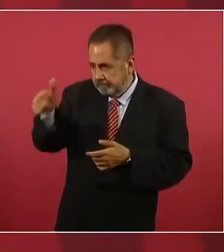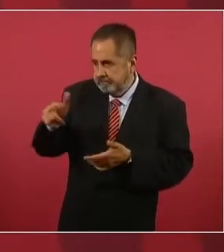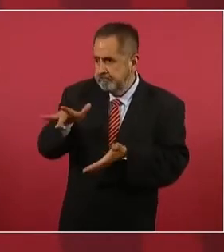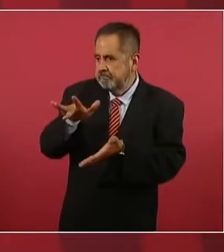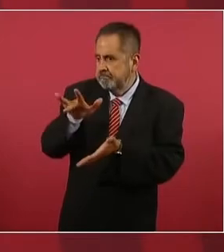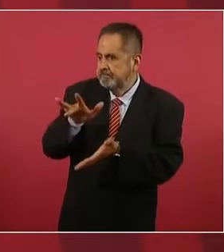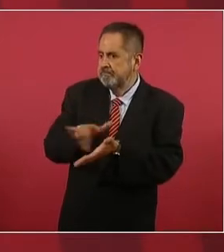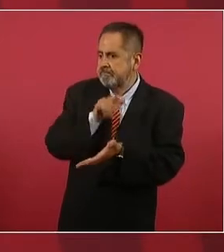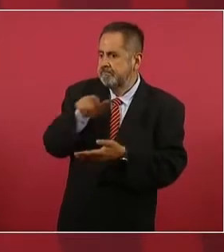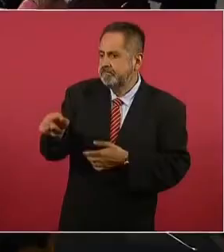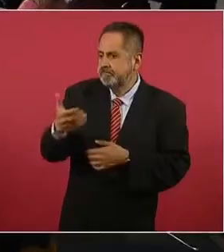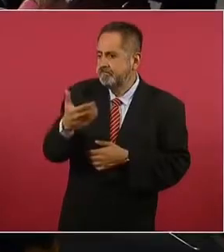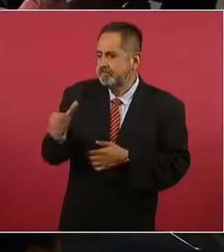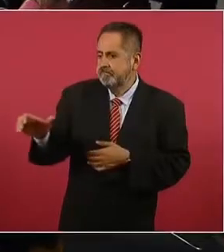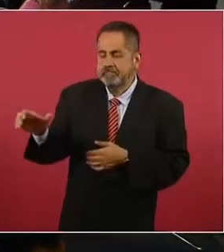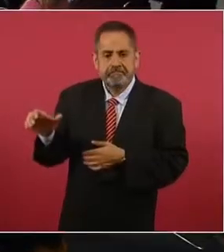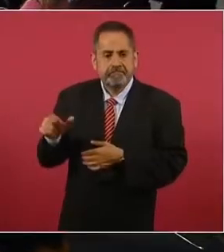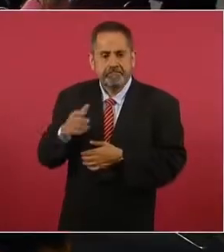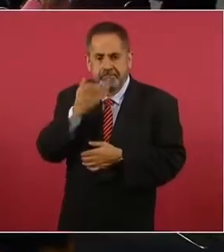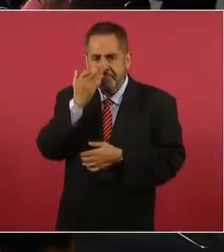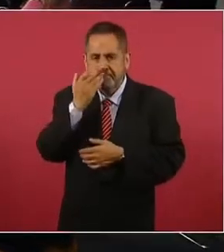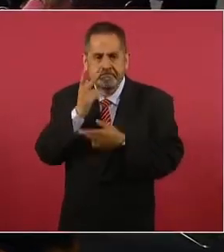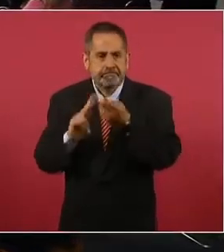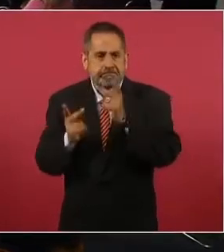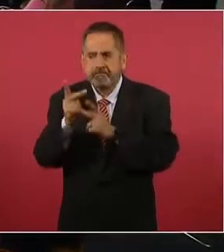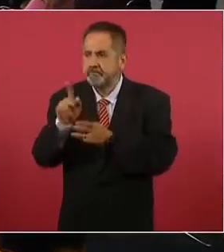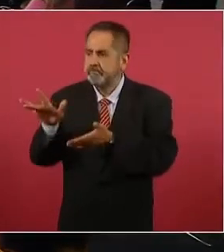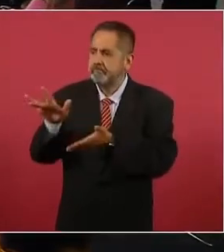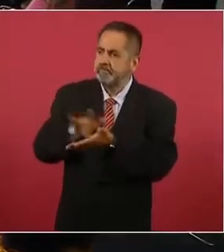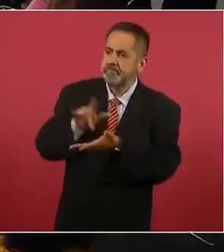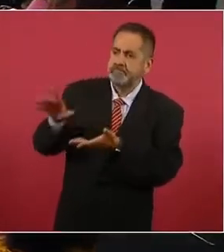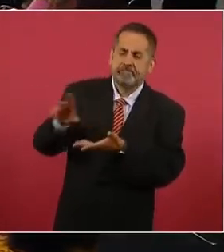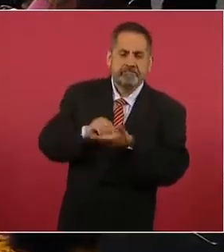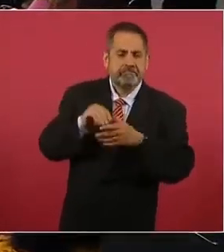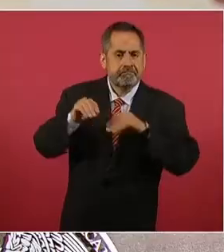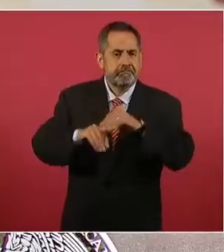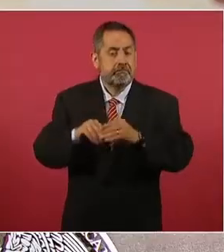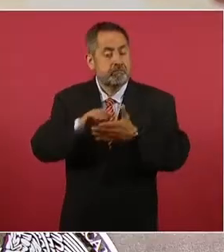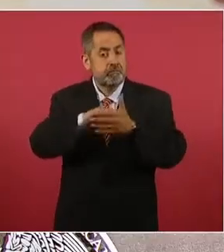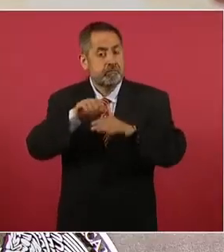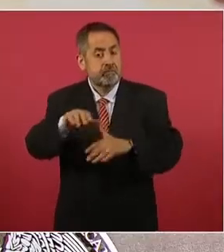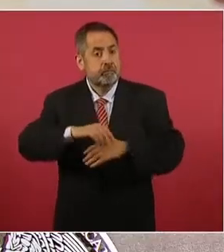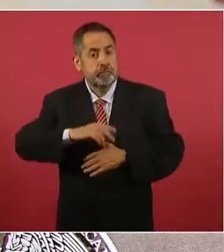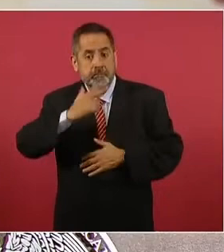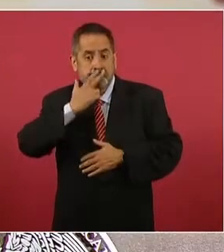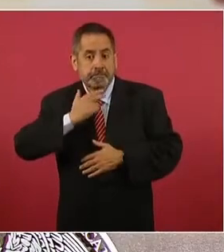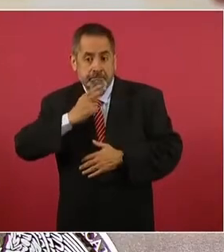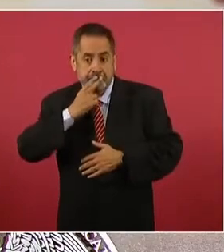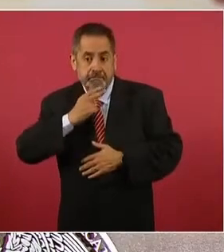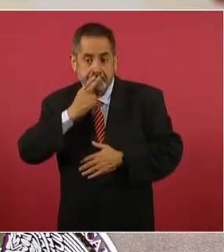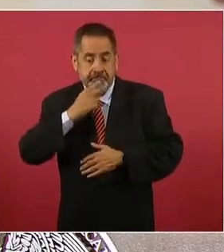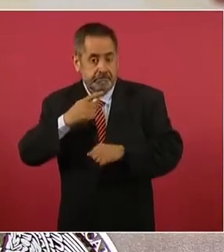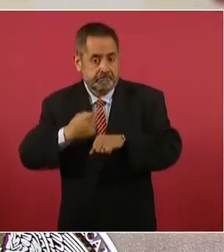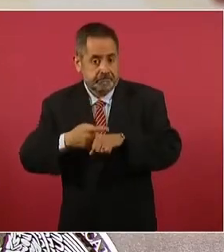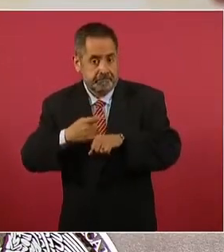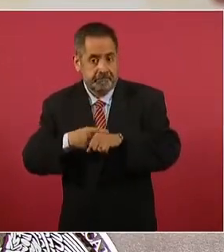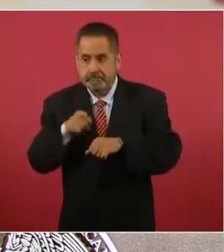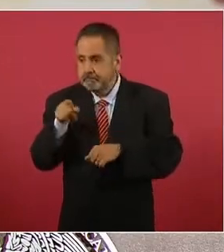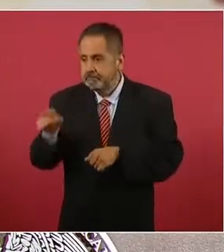productos del campo. Y muchos, por ejemplo, en la diabetes, son utilizados con